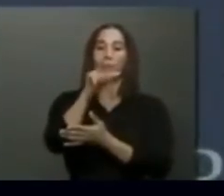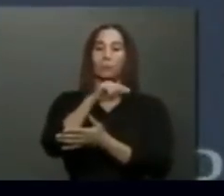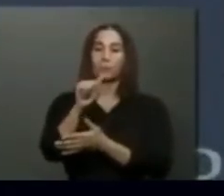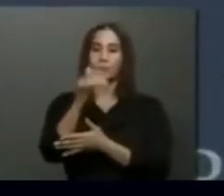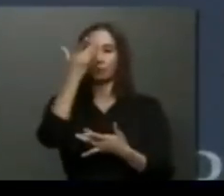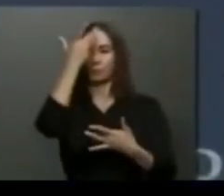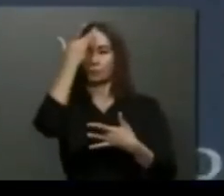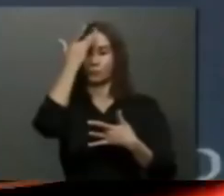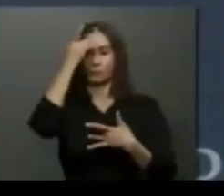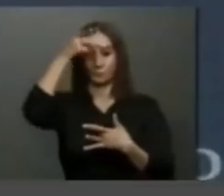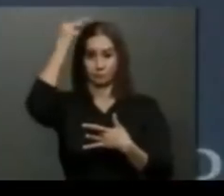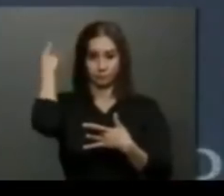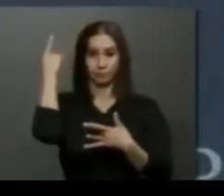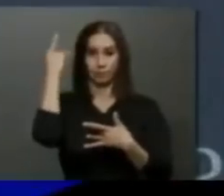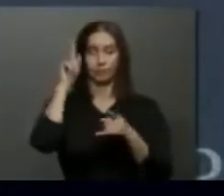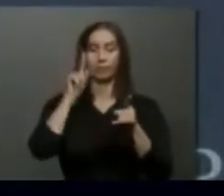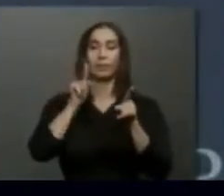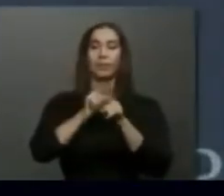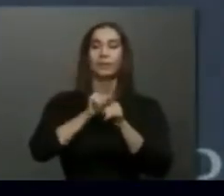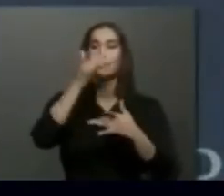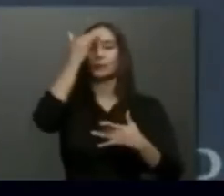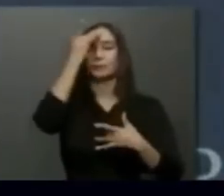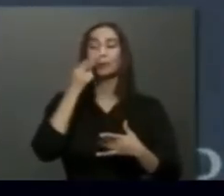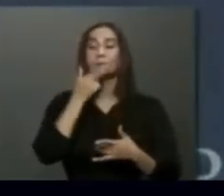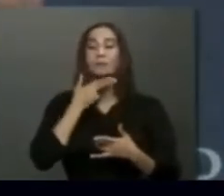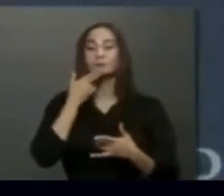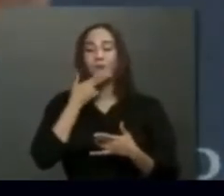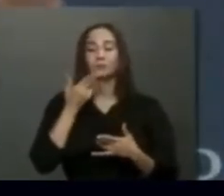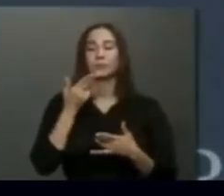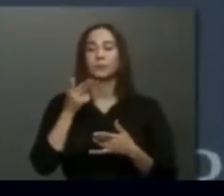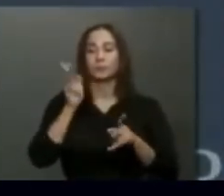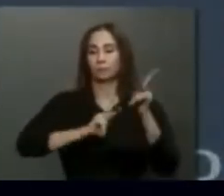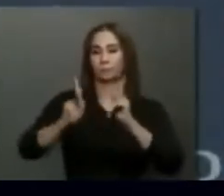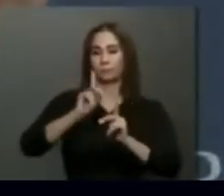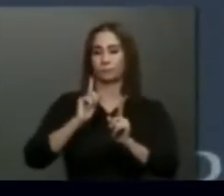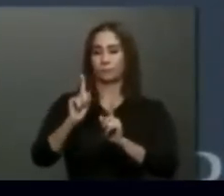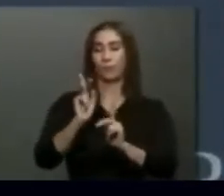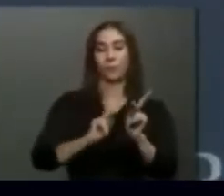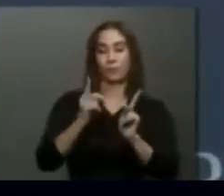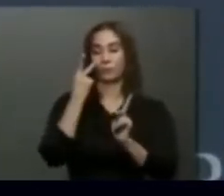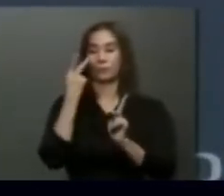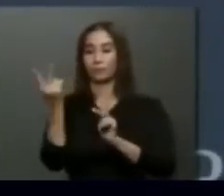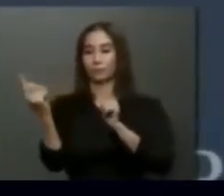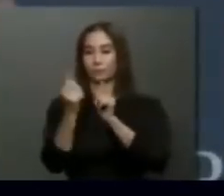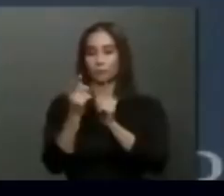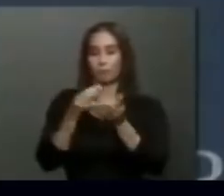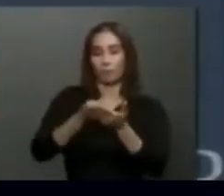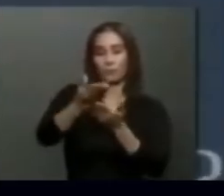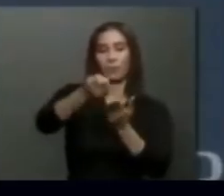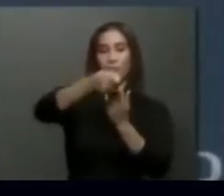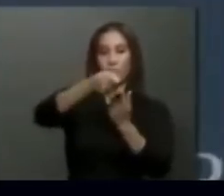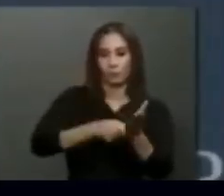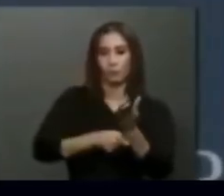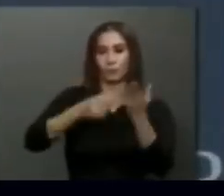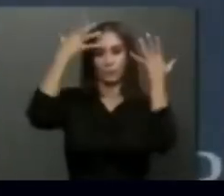de VIH positivo, al diabético, entre otros hospitales, personalmente yendo ante esos enfermos, llevándole el bono navideño